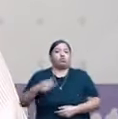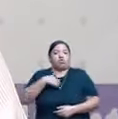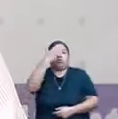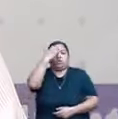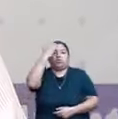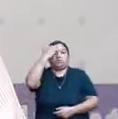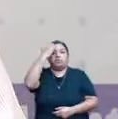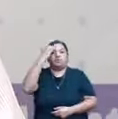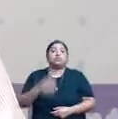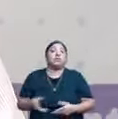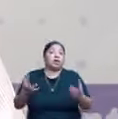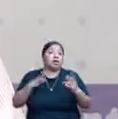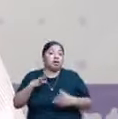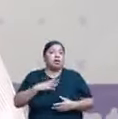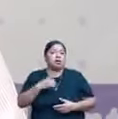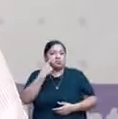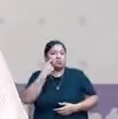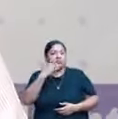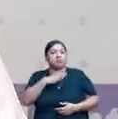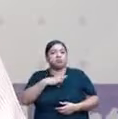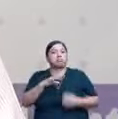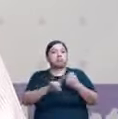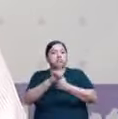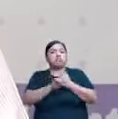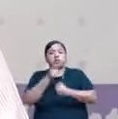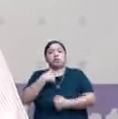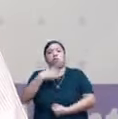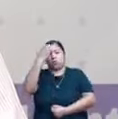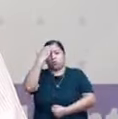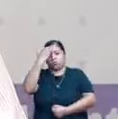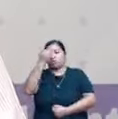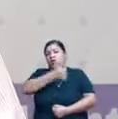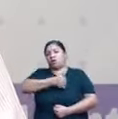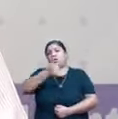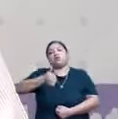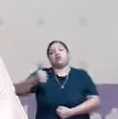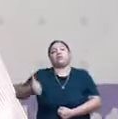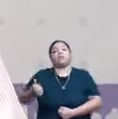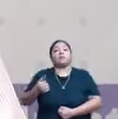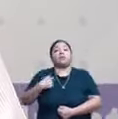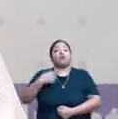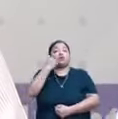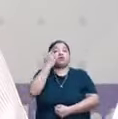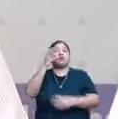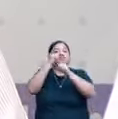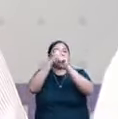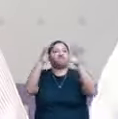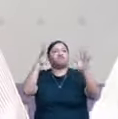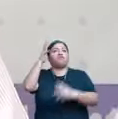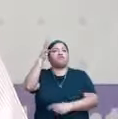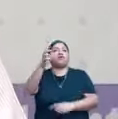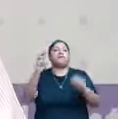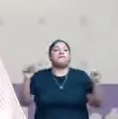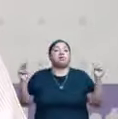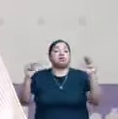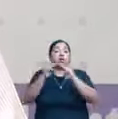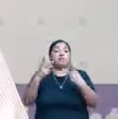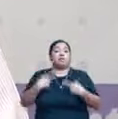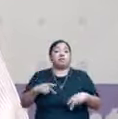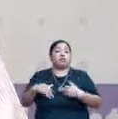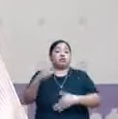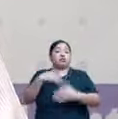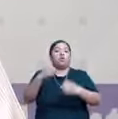cerca nuestros desafíos y oportunidades. Mi visión es un Mixquiahuala donde todos tengan acceso a